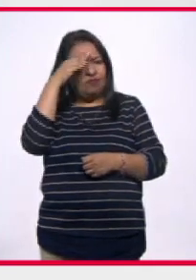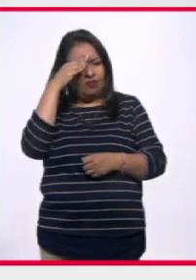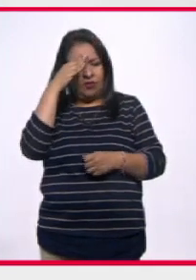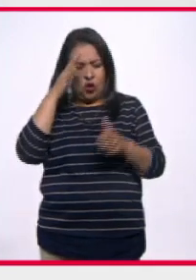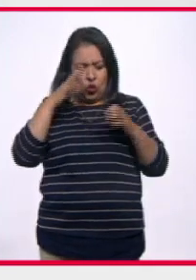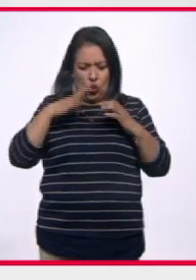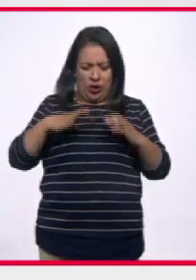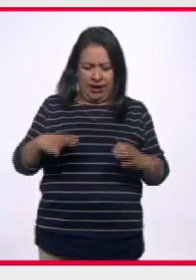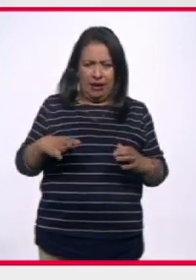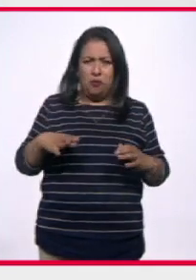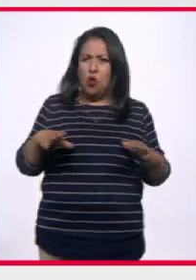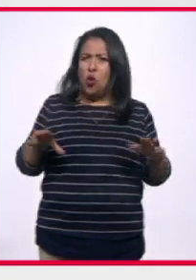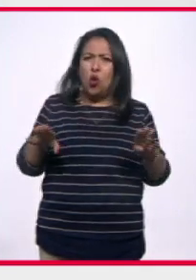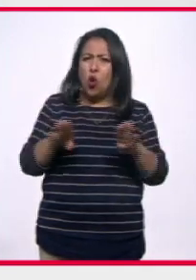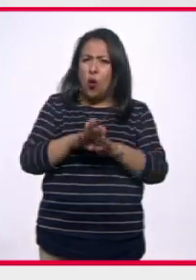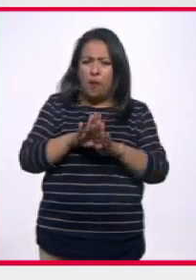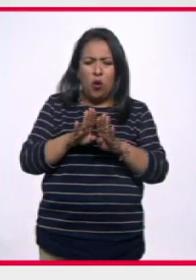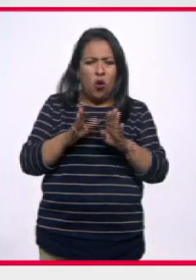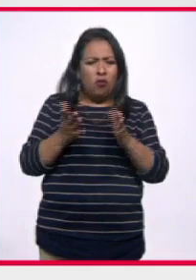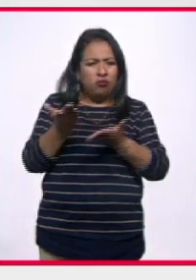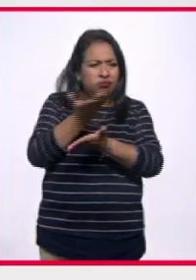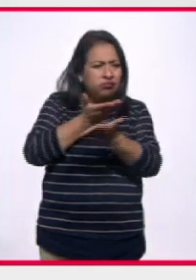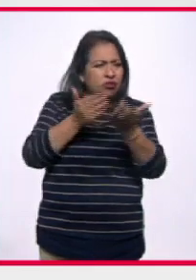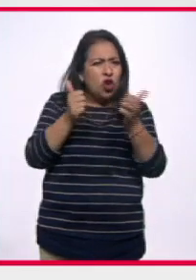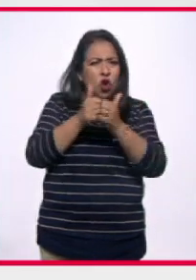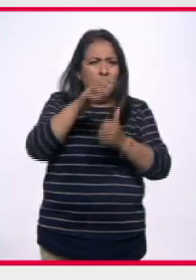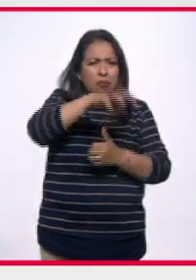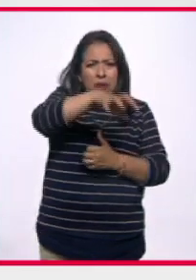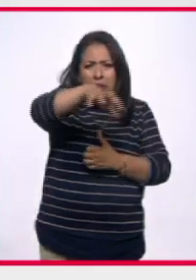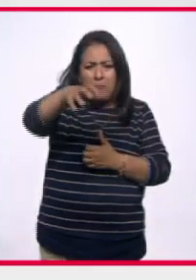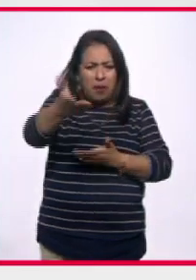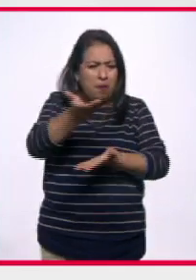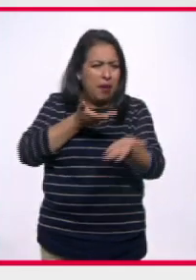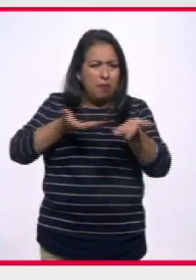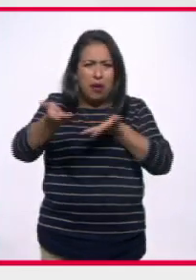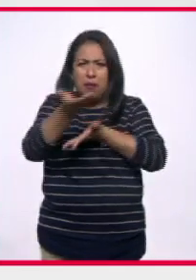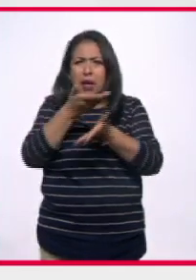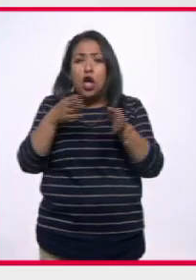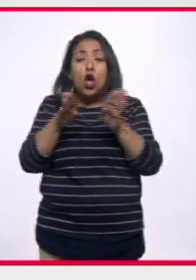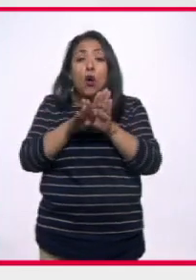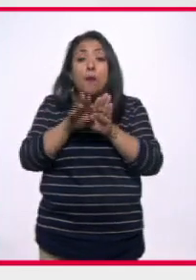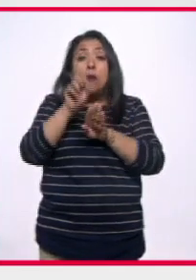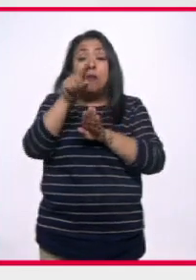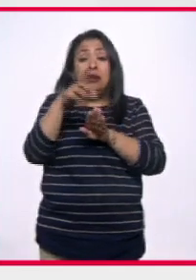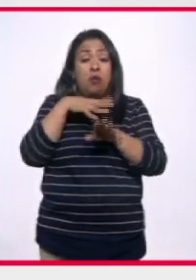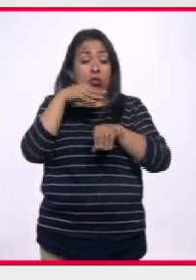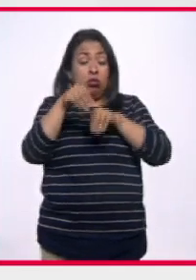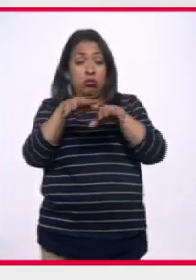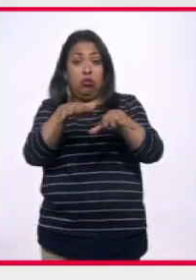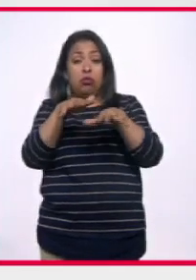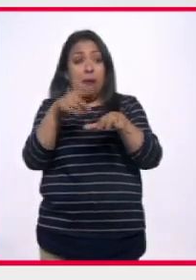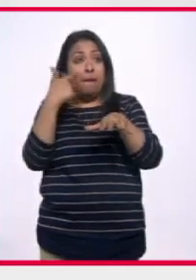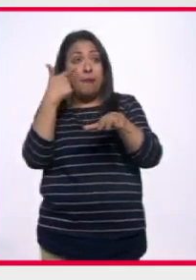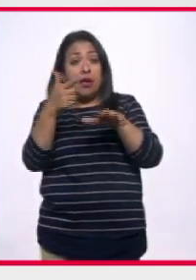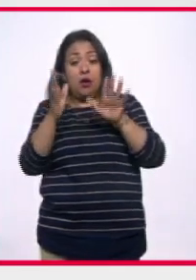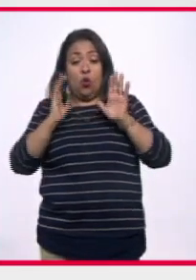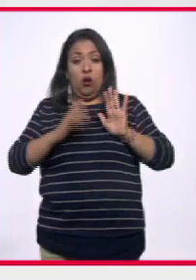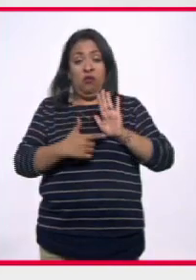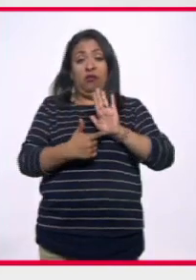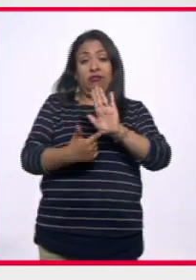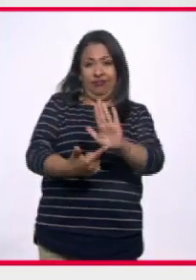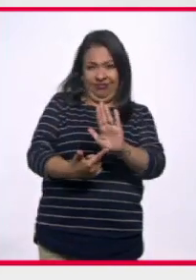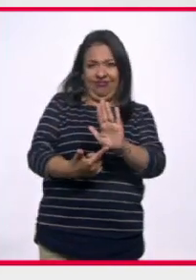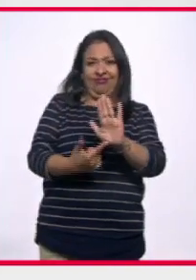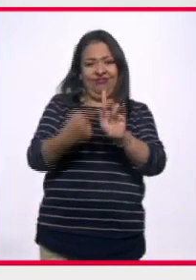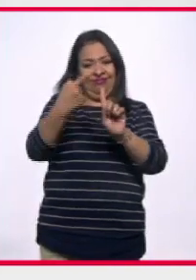de varios interactivos de spaces en el otro jalón en clint performance blake en la descripción del bar y después